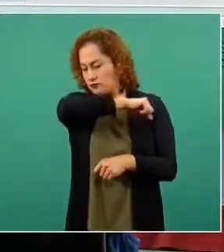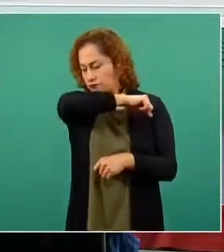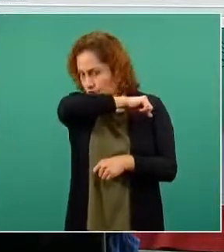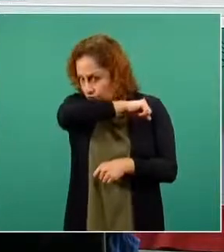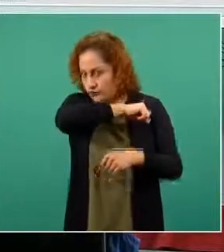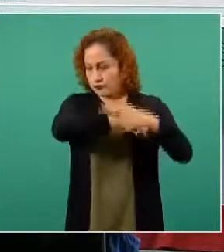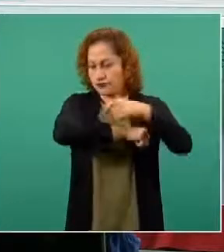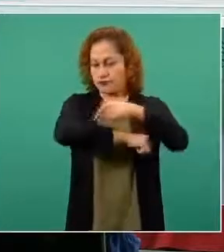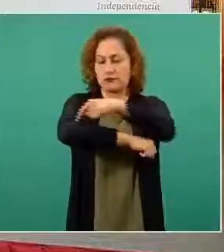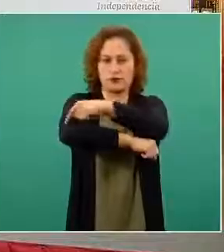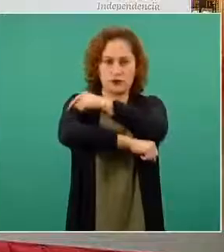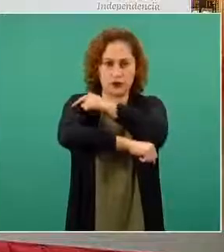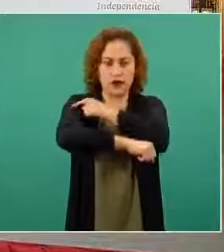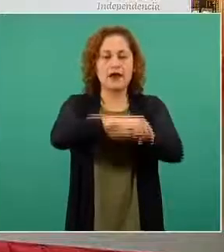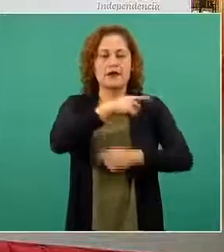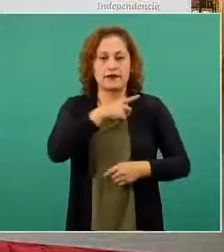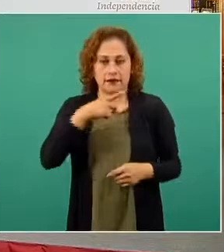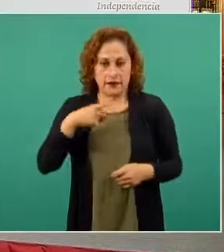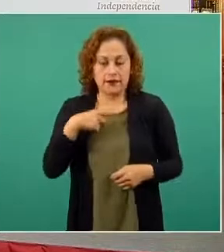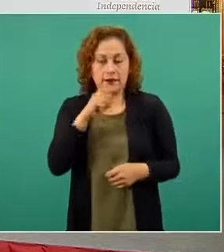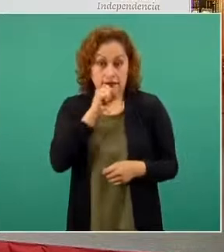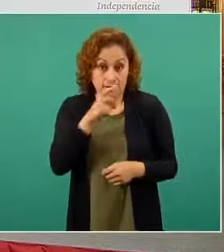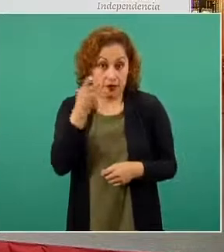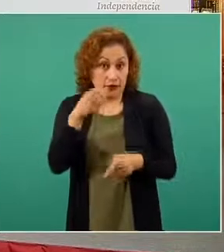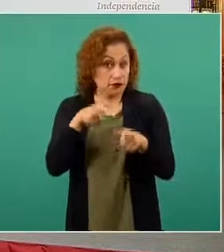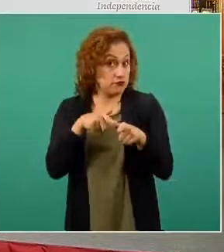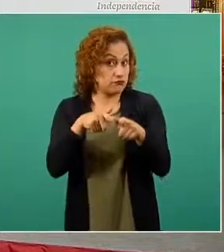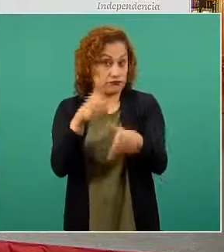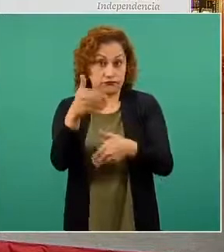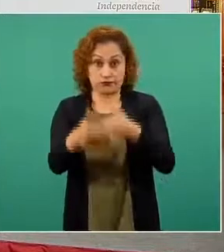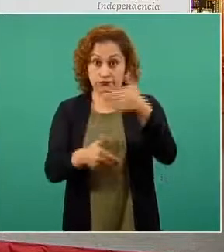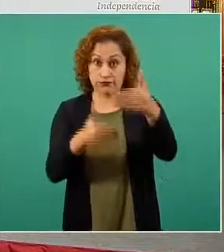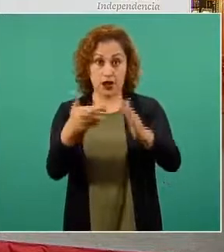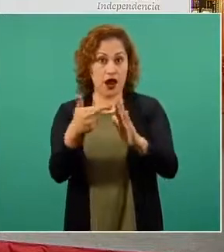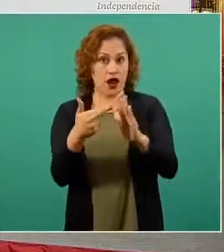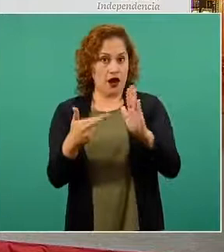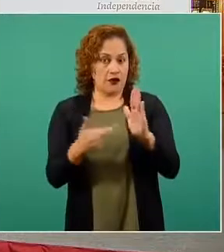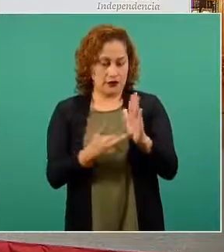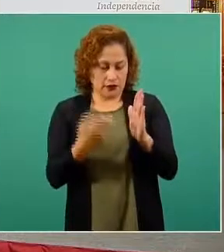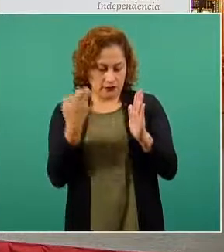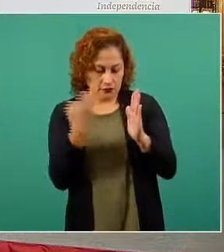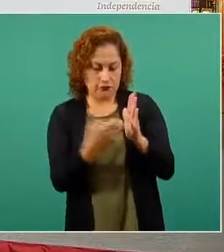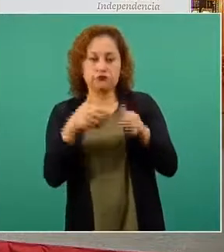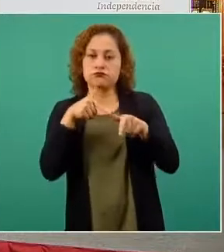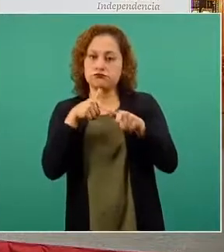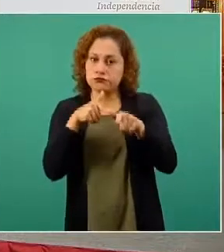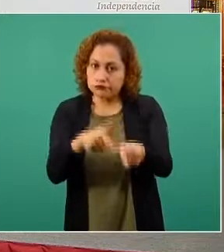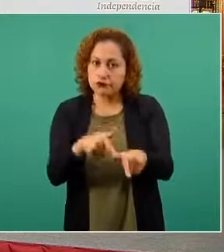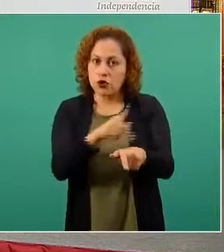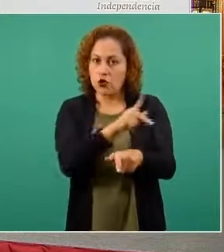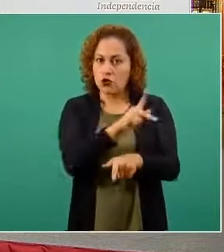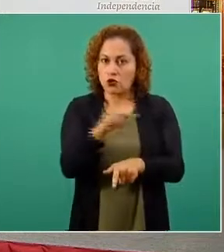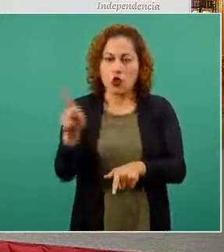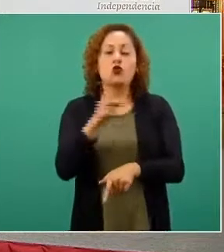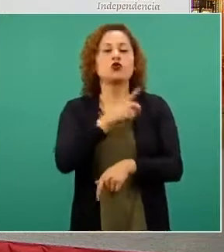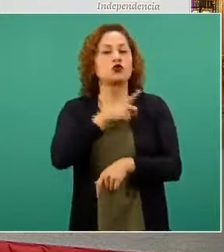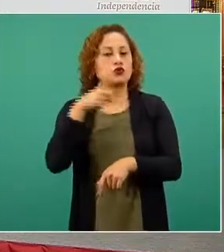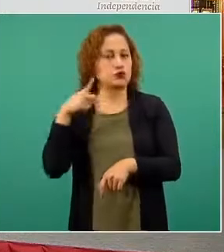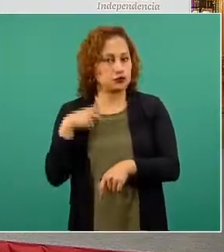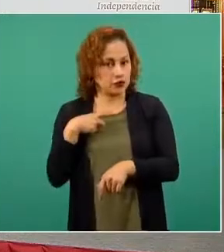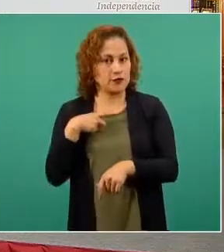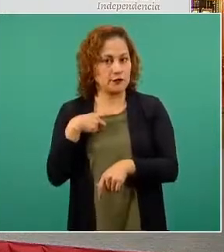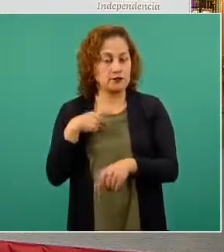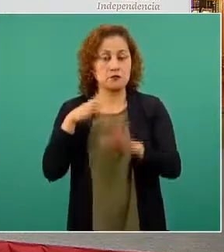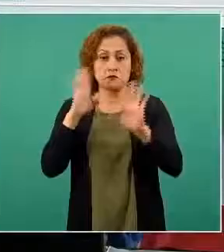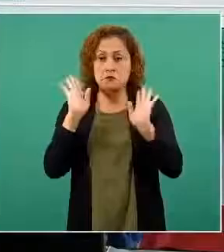toser, cubrirse con la parte interna del codo, y estas medidas las tenemos que continuar practicando todas y todos, independientemente